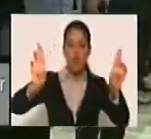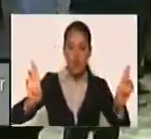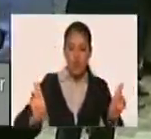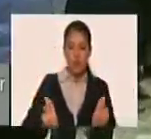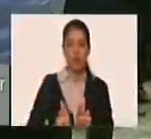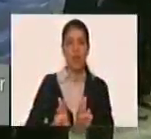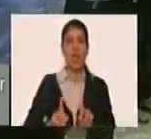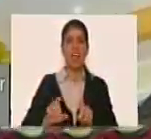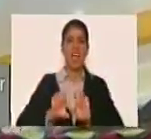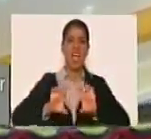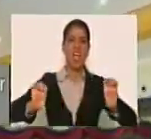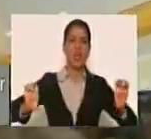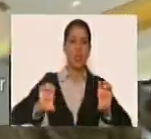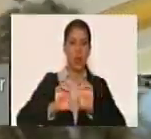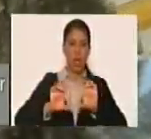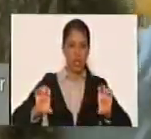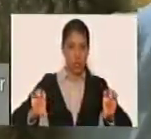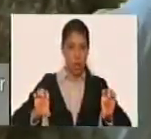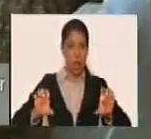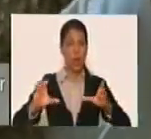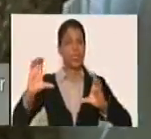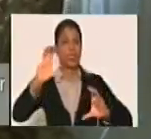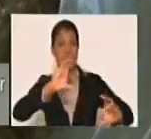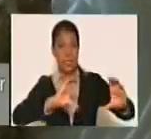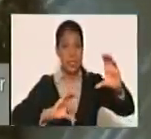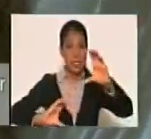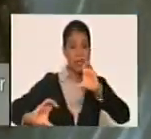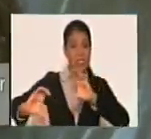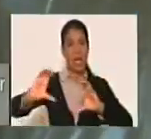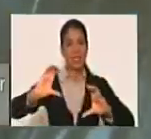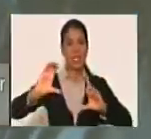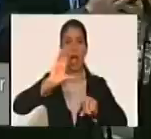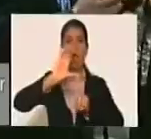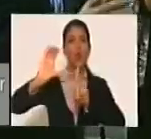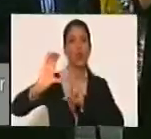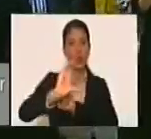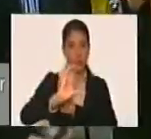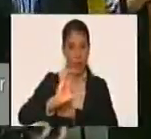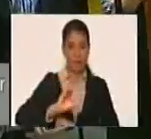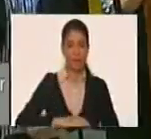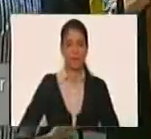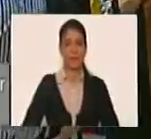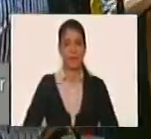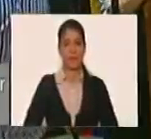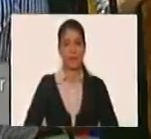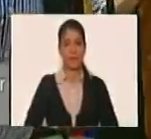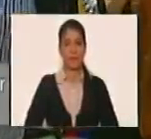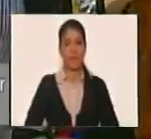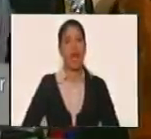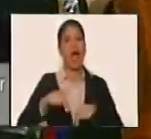para la educación, para la ciencia, para la cultura.